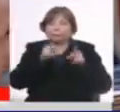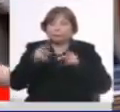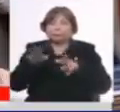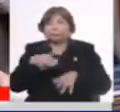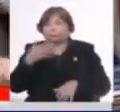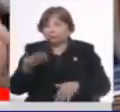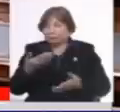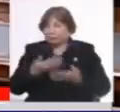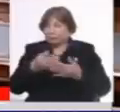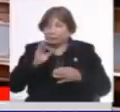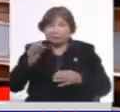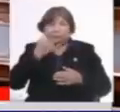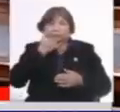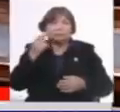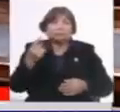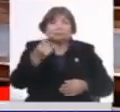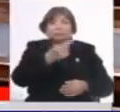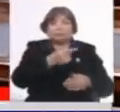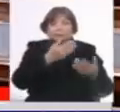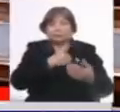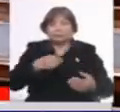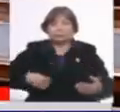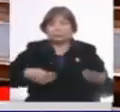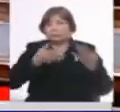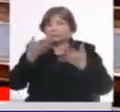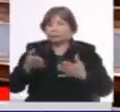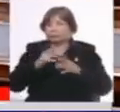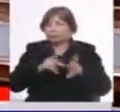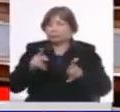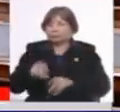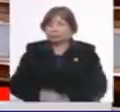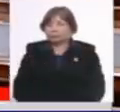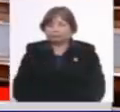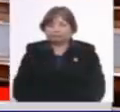existe. ¿Es así o cada ministro trae su plan?